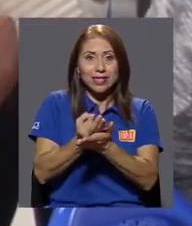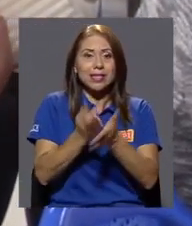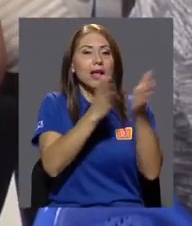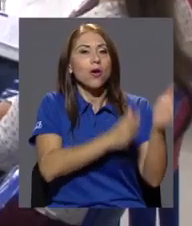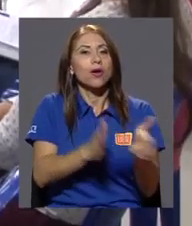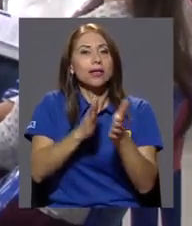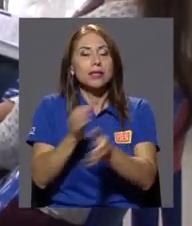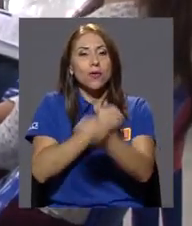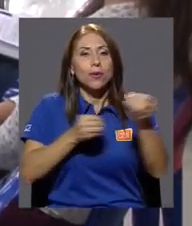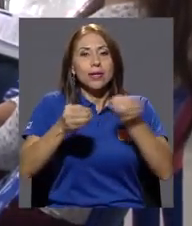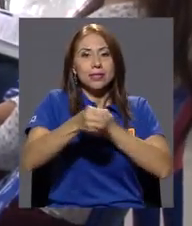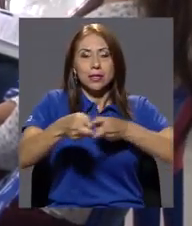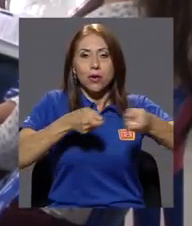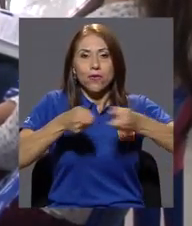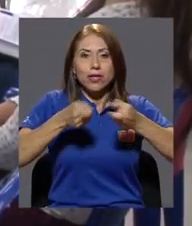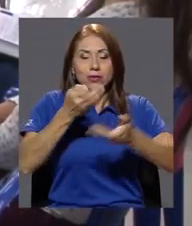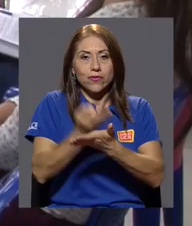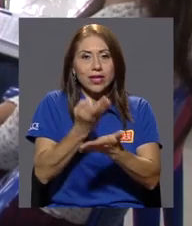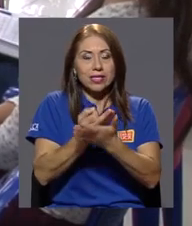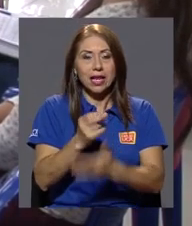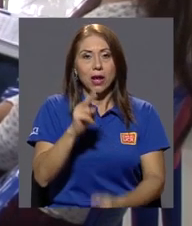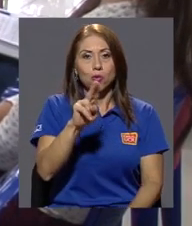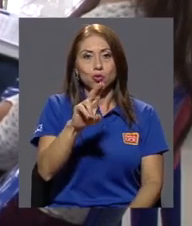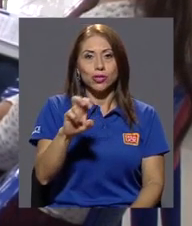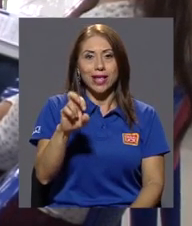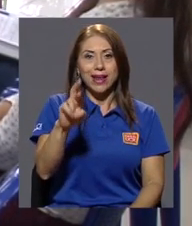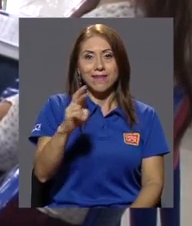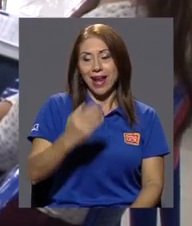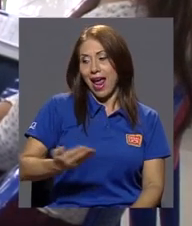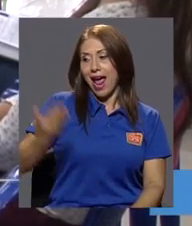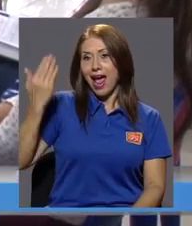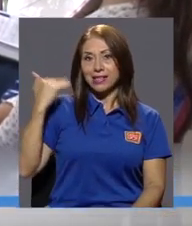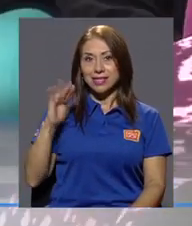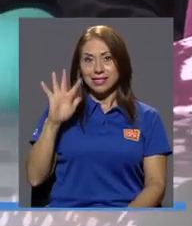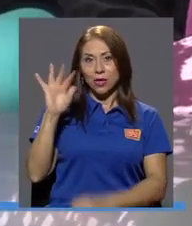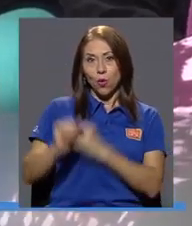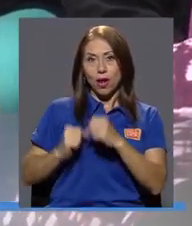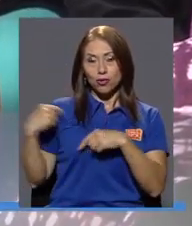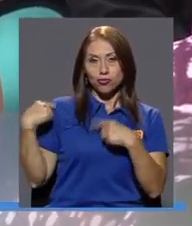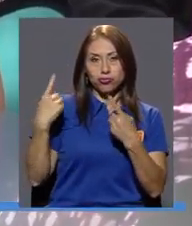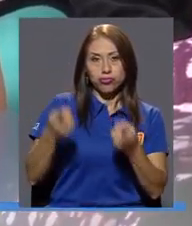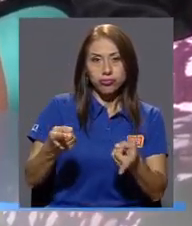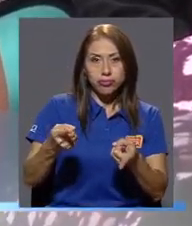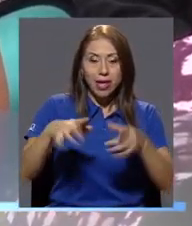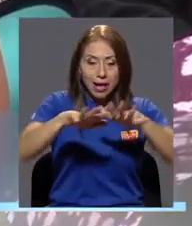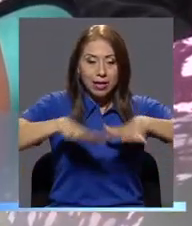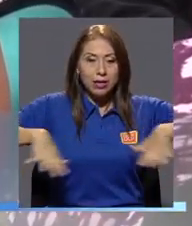la Oficina de Administración Financiera de la UCR desde hace 5 años. Esta